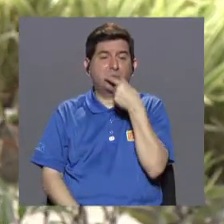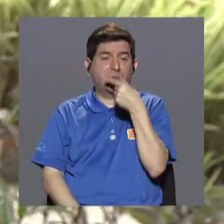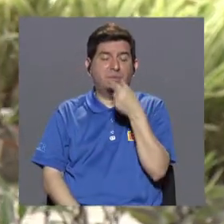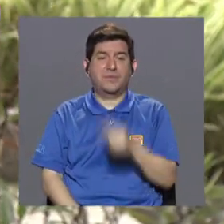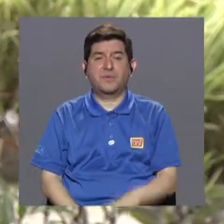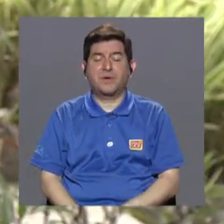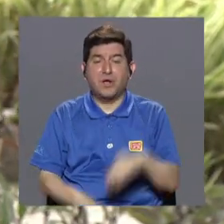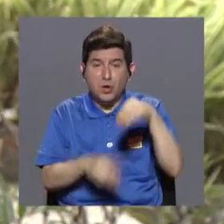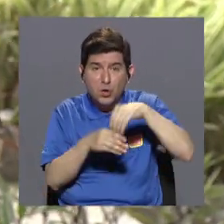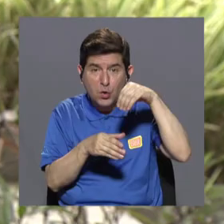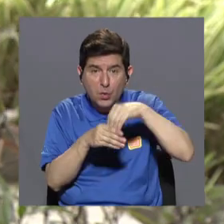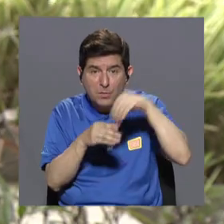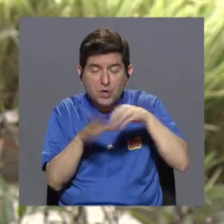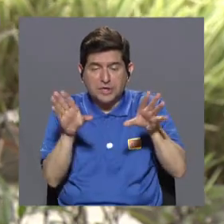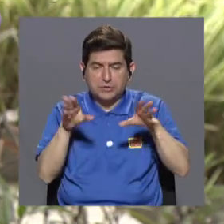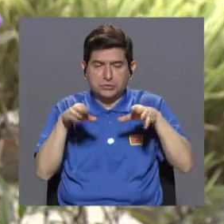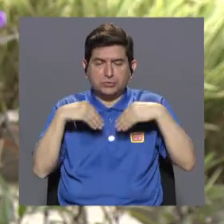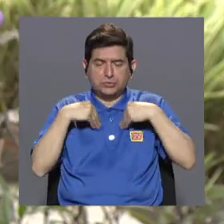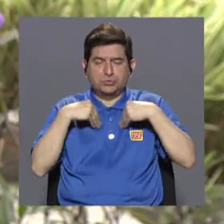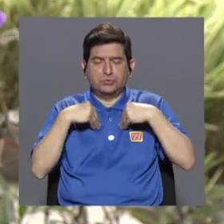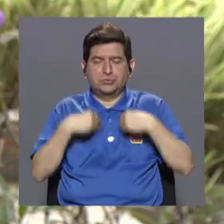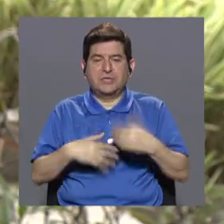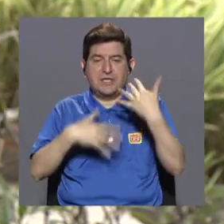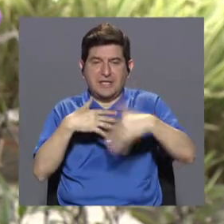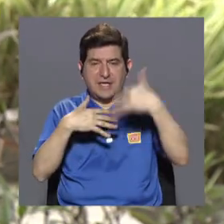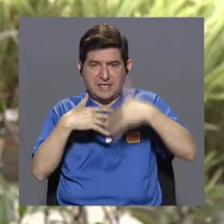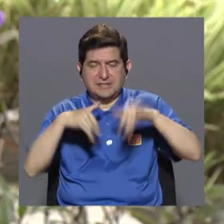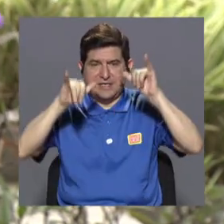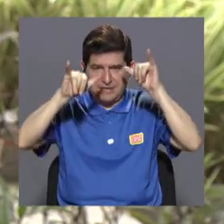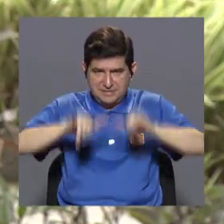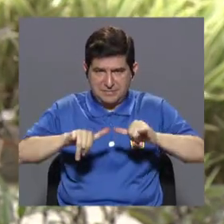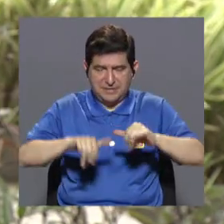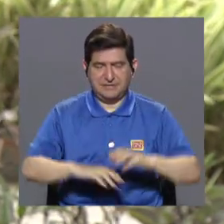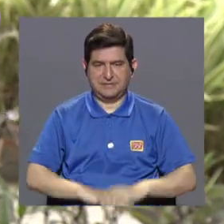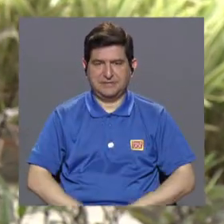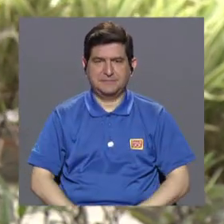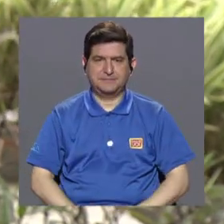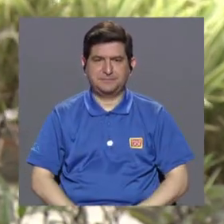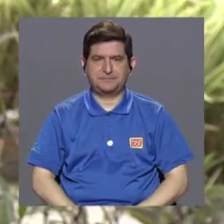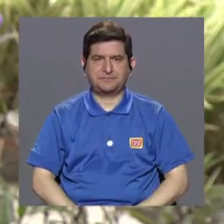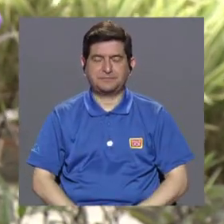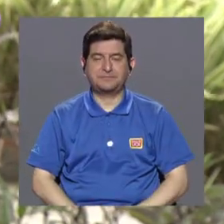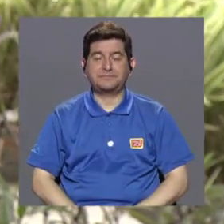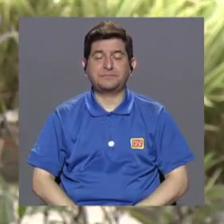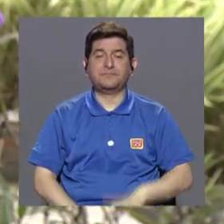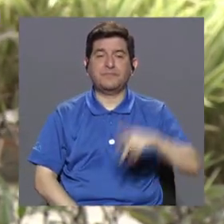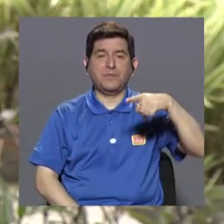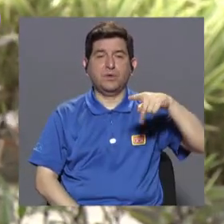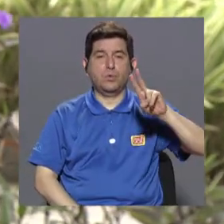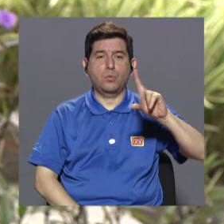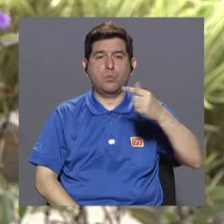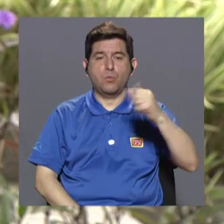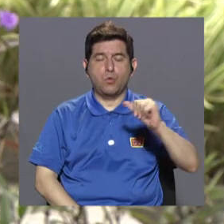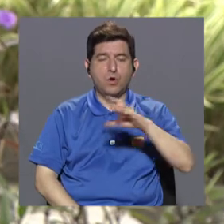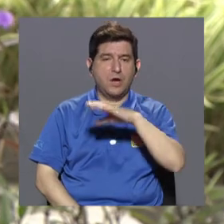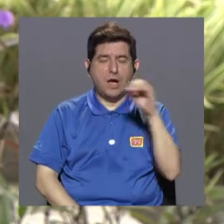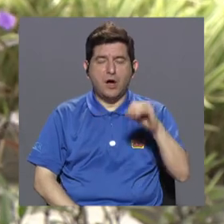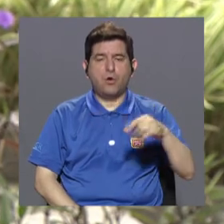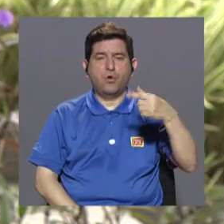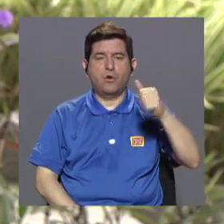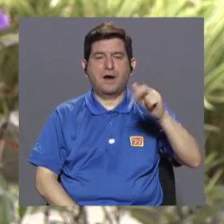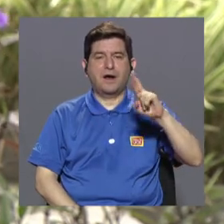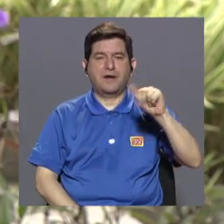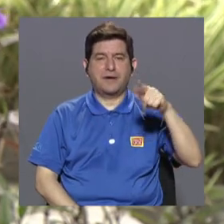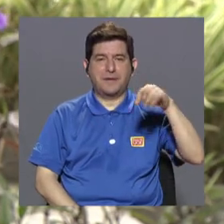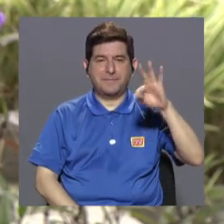ingiere, ¿verdad? Los componentes se absorben y circulan en sangre durante ese tiempo. Entonces, la pulga, por ejemplo, la garrapata al